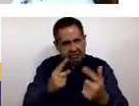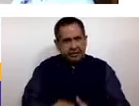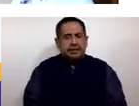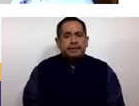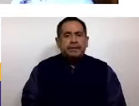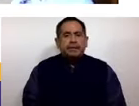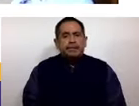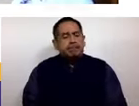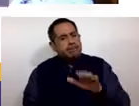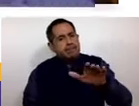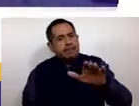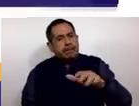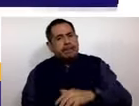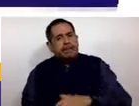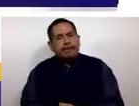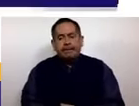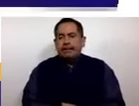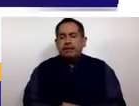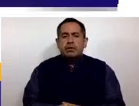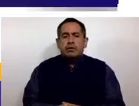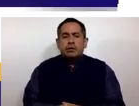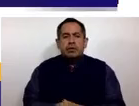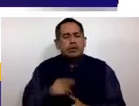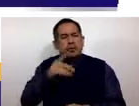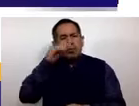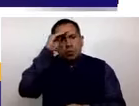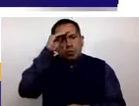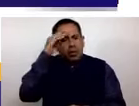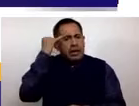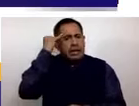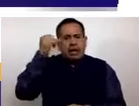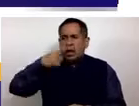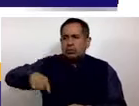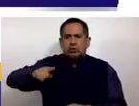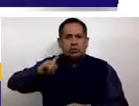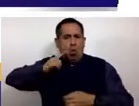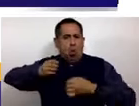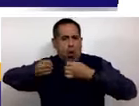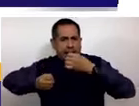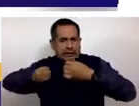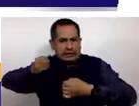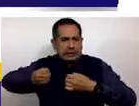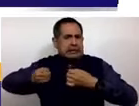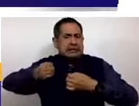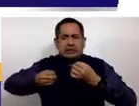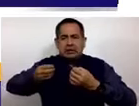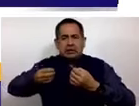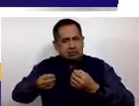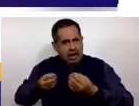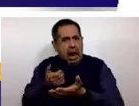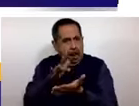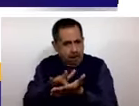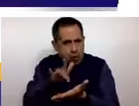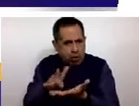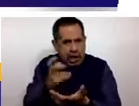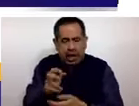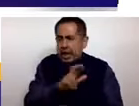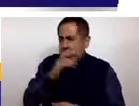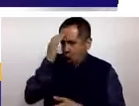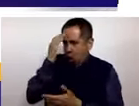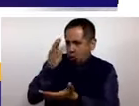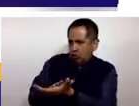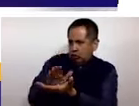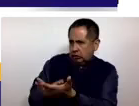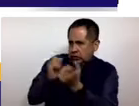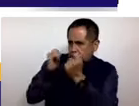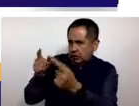¿Cómo crees tú que podemos contribuir las juezas y los jueces en el reconocimiento del trabajo de cuidados